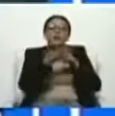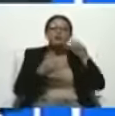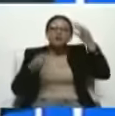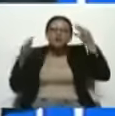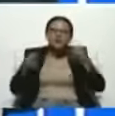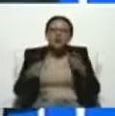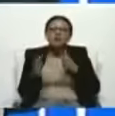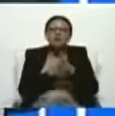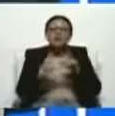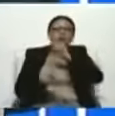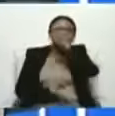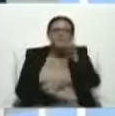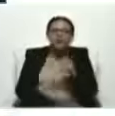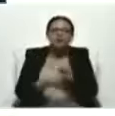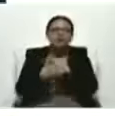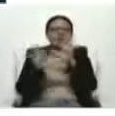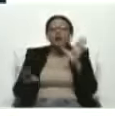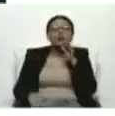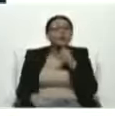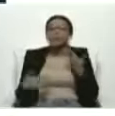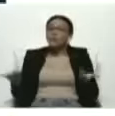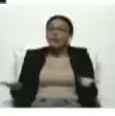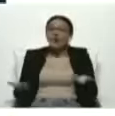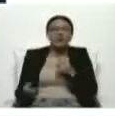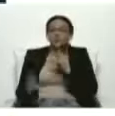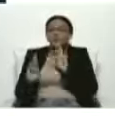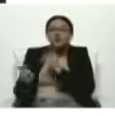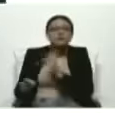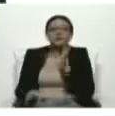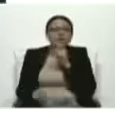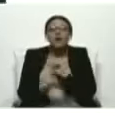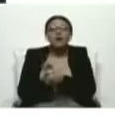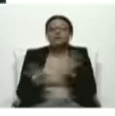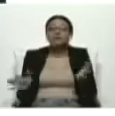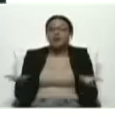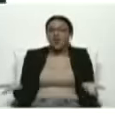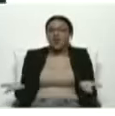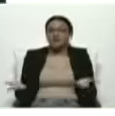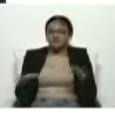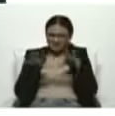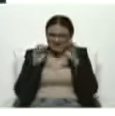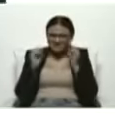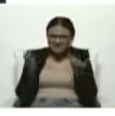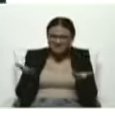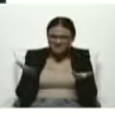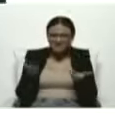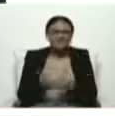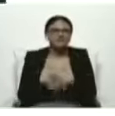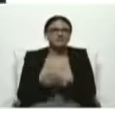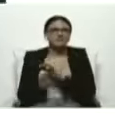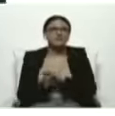social listening, por supuesto, Álvarez Maynés, el que llegó tercero,